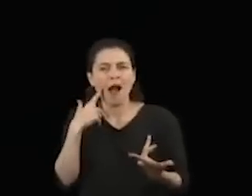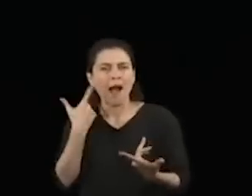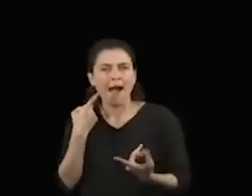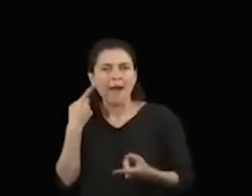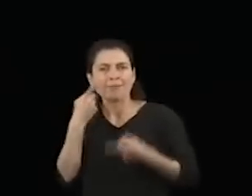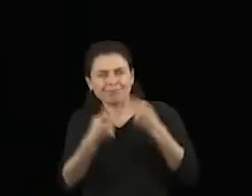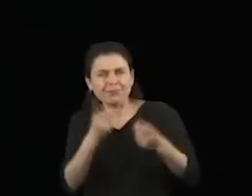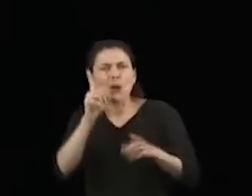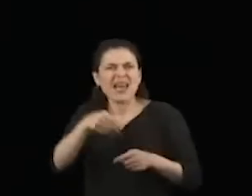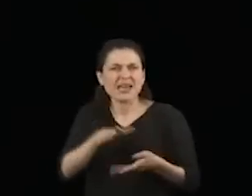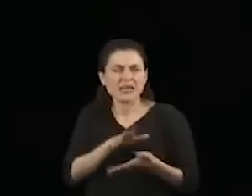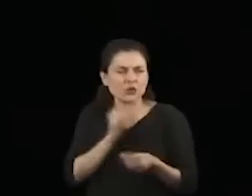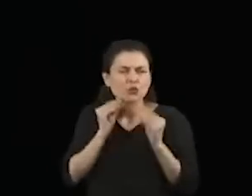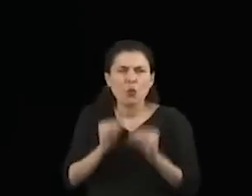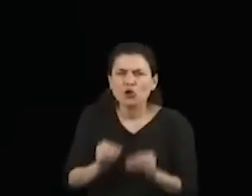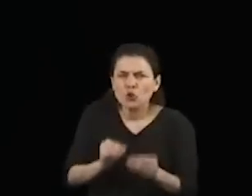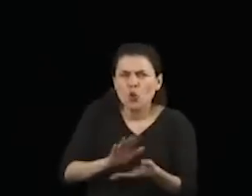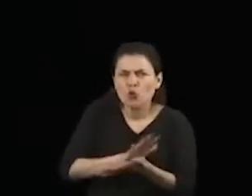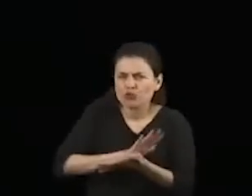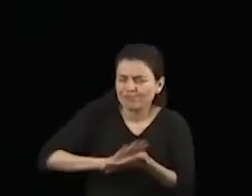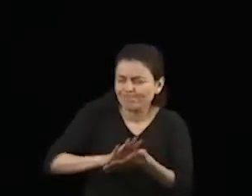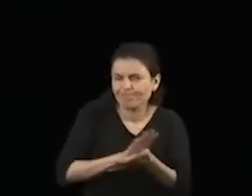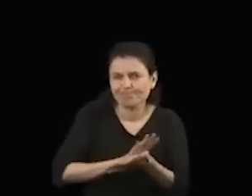ensucia, que la política,